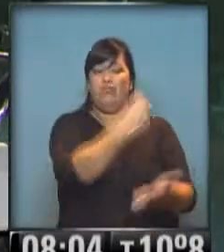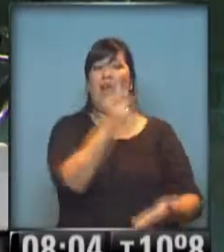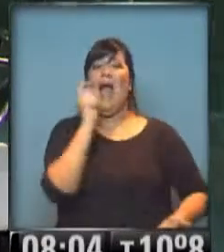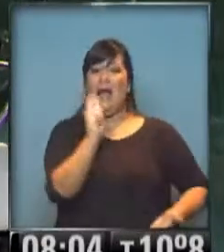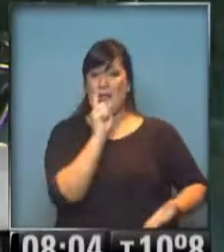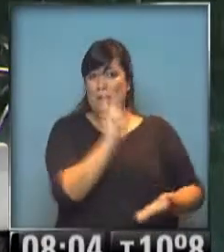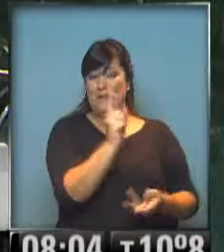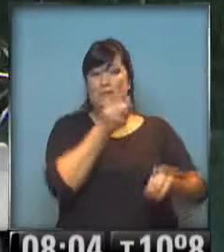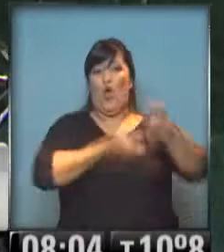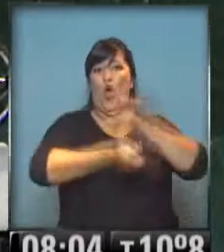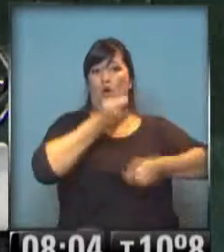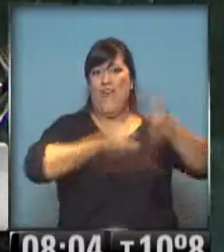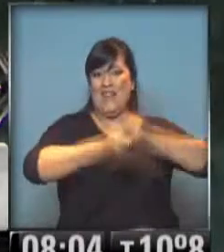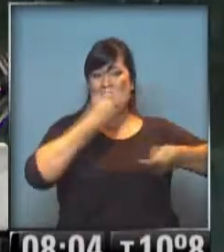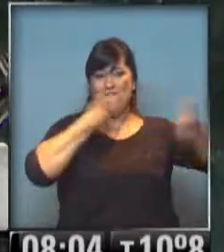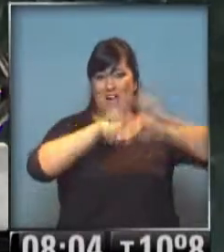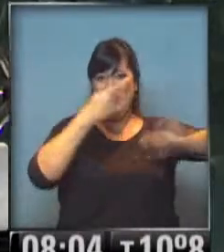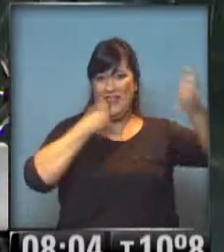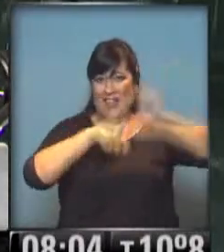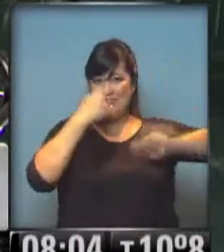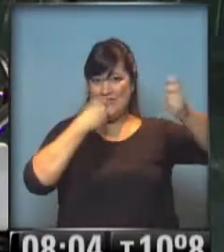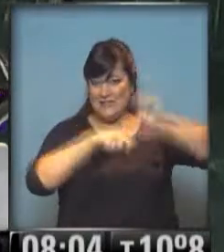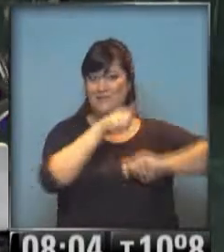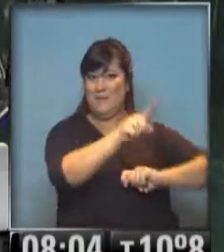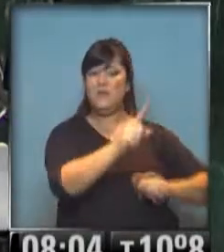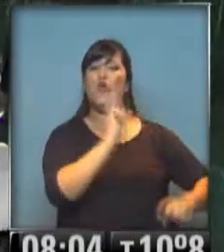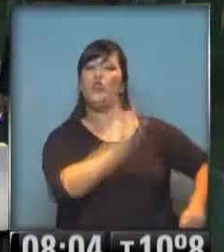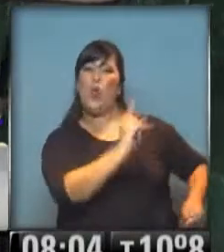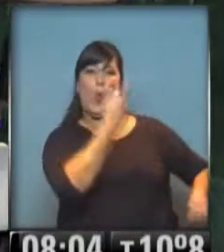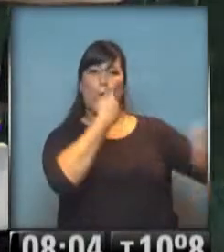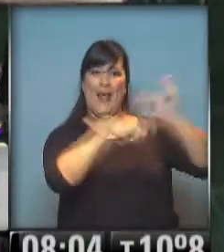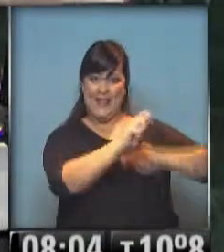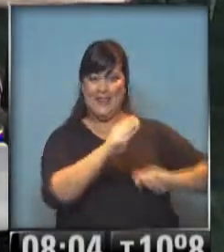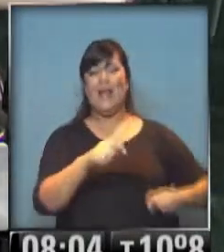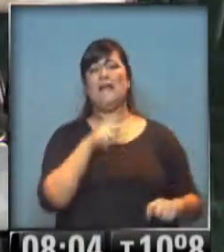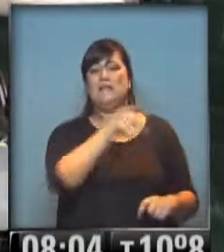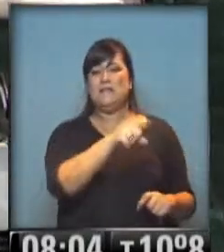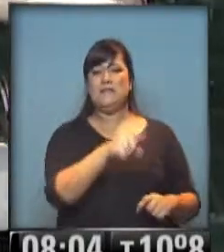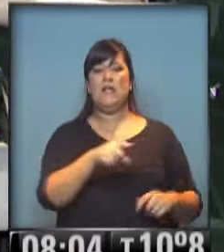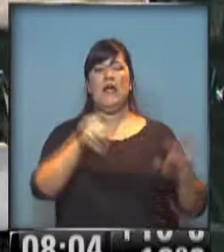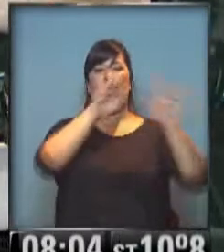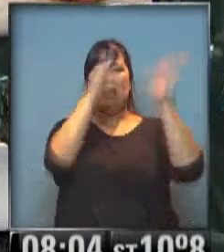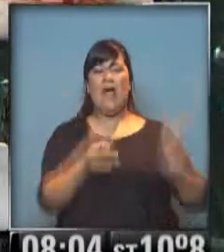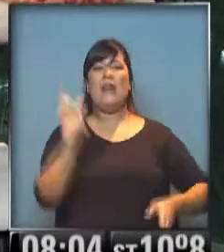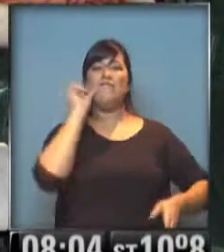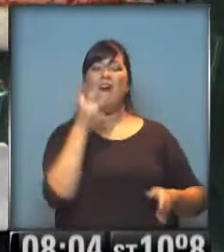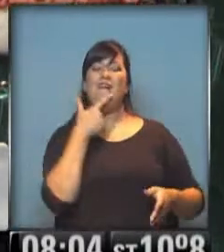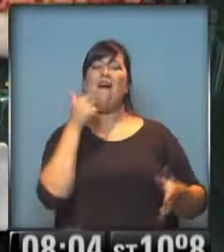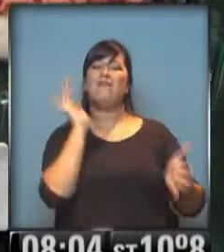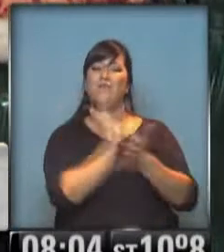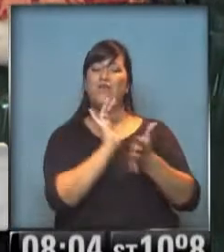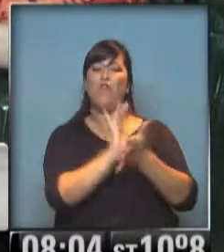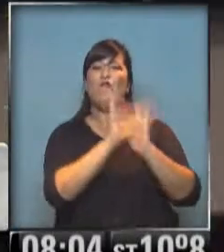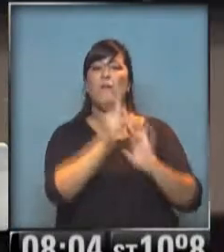vender las garrafas entonces era una forma de su cielo es bueno venden esta garrafa la garrafa social que se llama más barata a